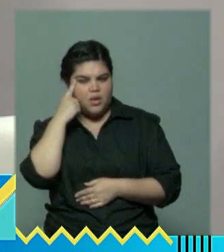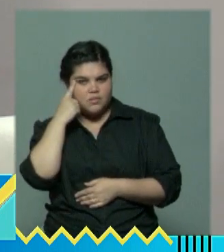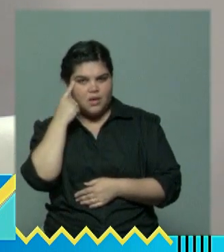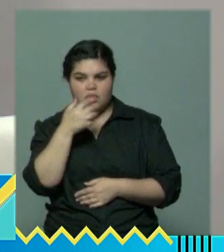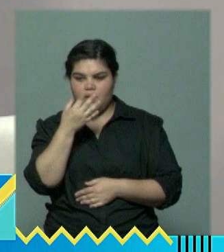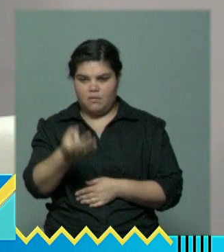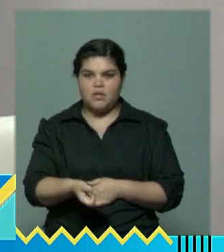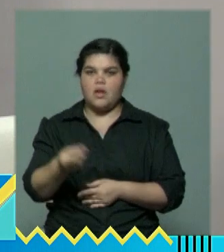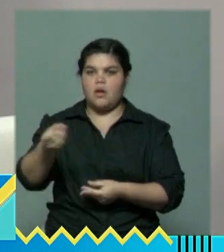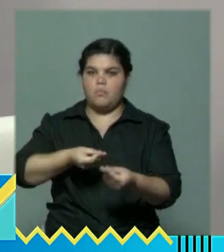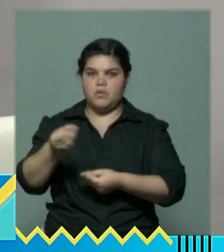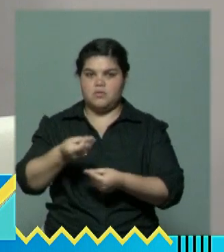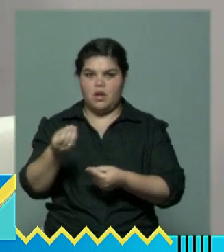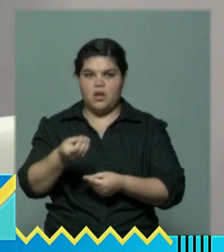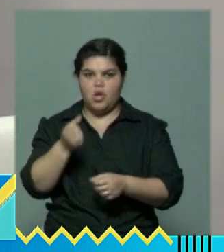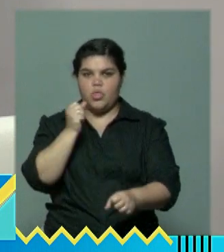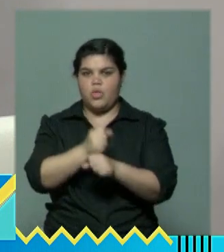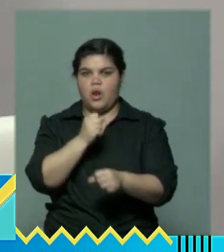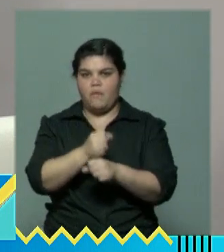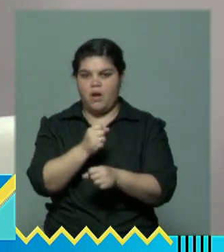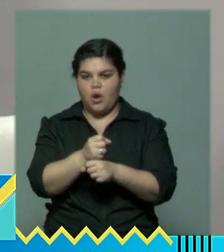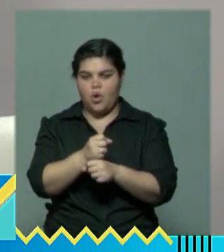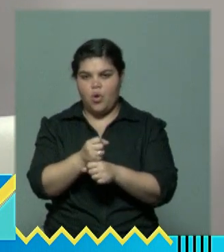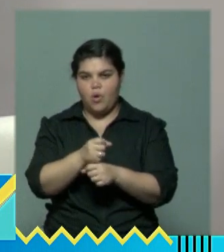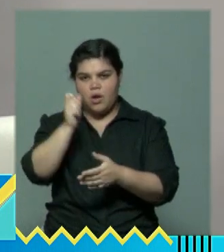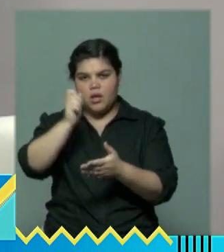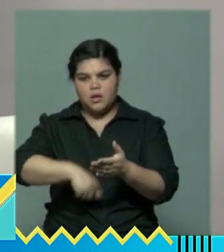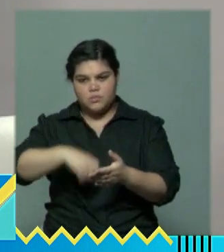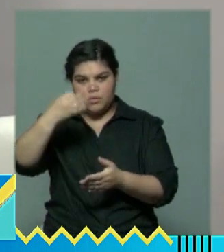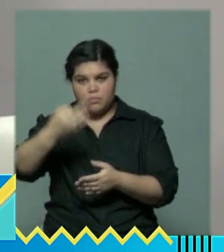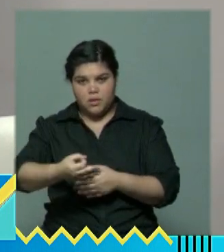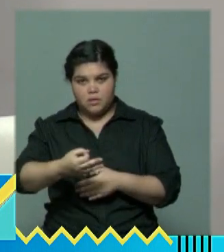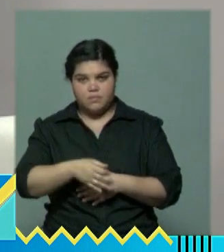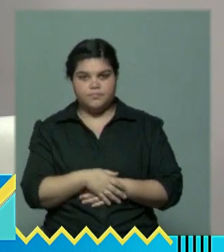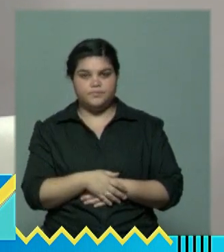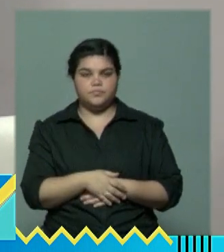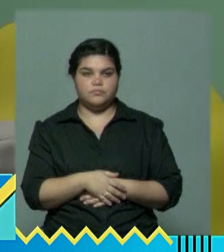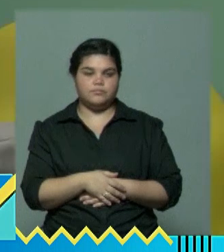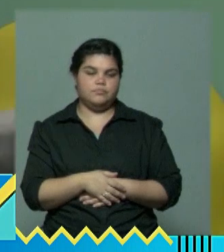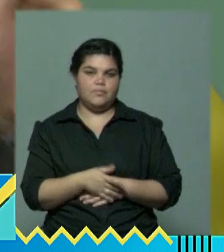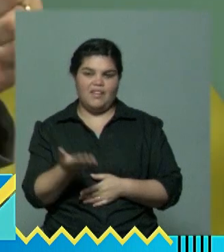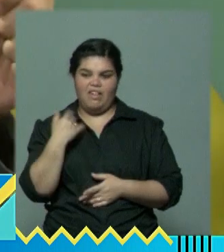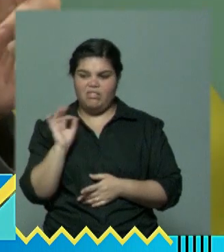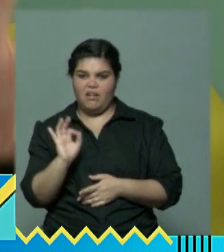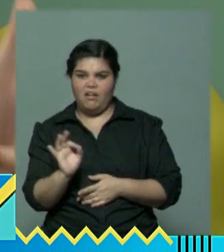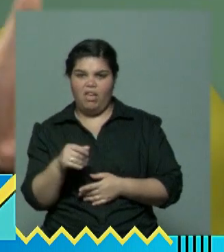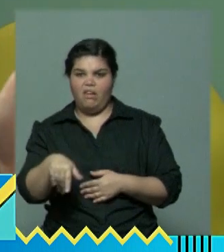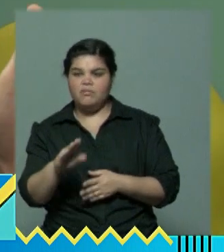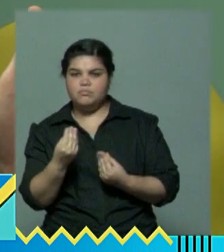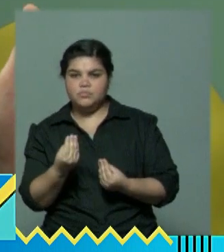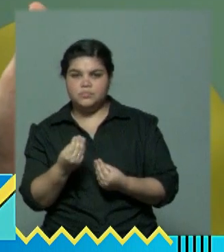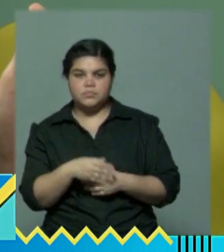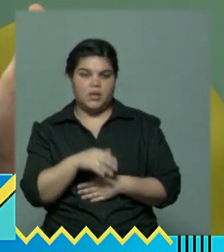que van a blanquear esta situación? Porque si no lo hicieron antes, tal vez ahora lo que pasa es que antes las multas, vos blanquear a